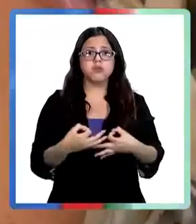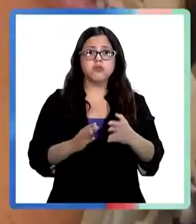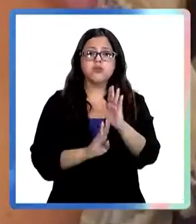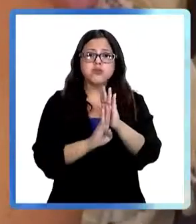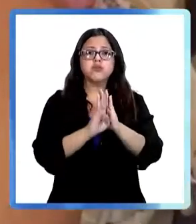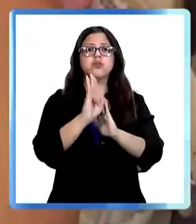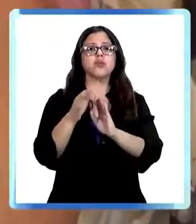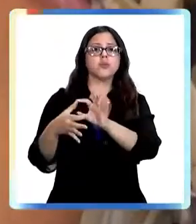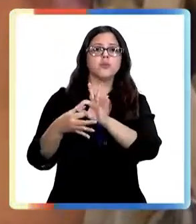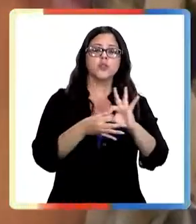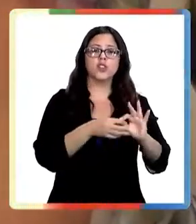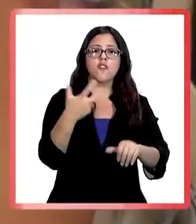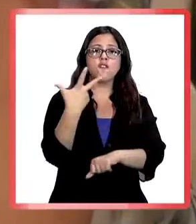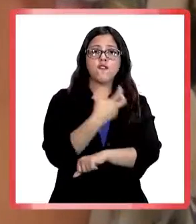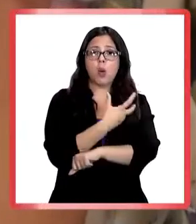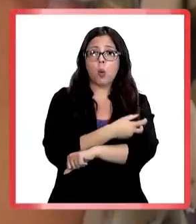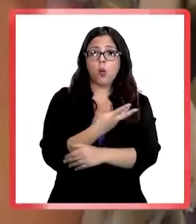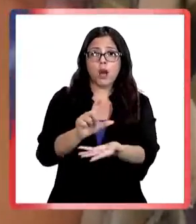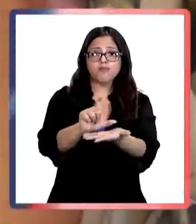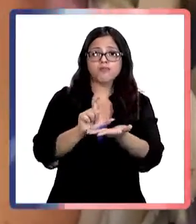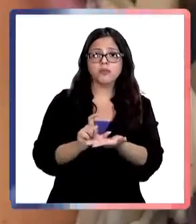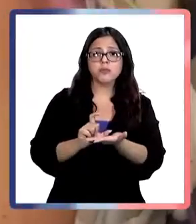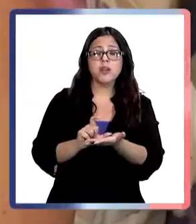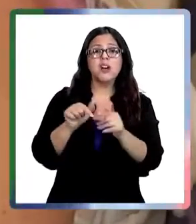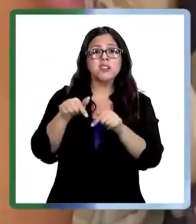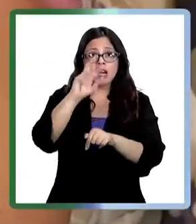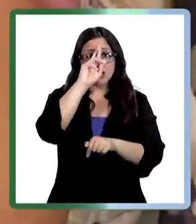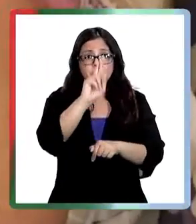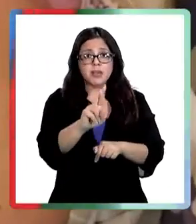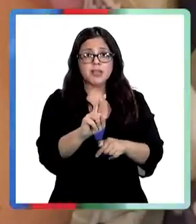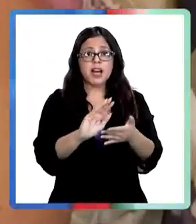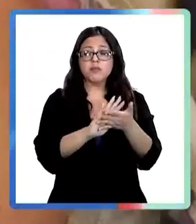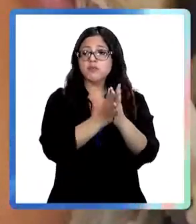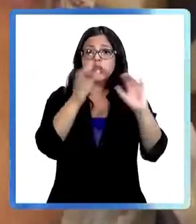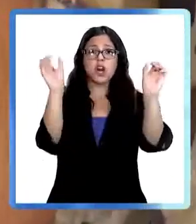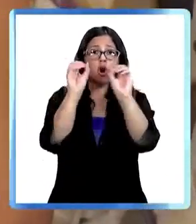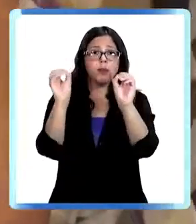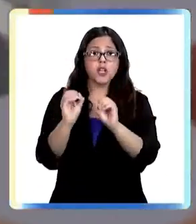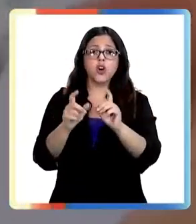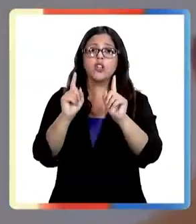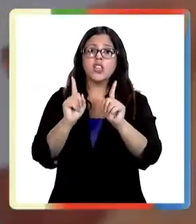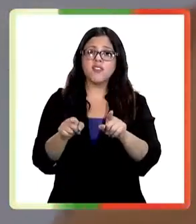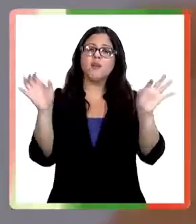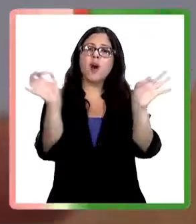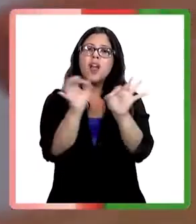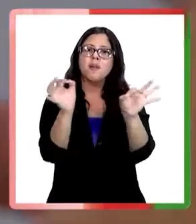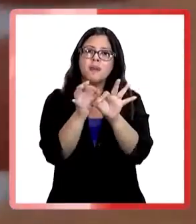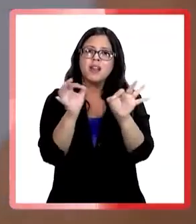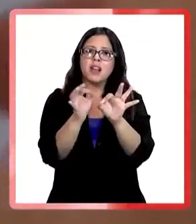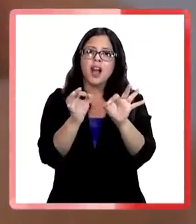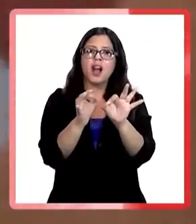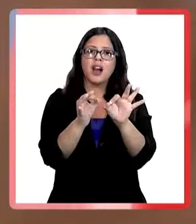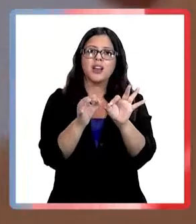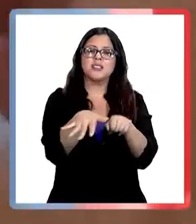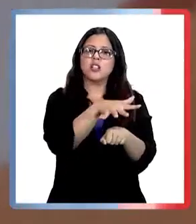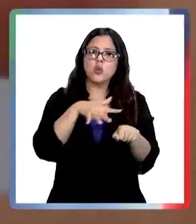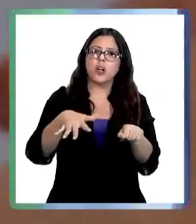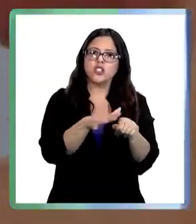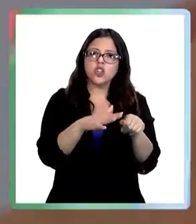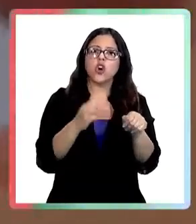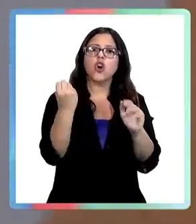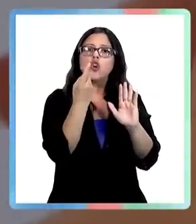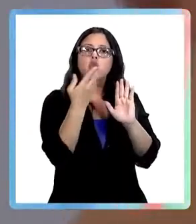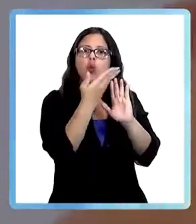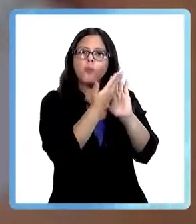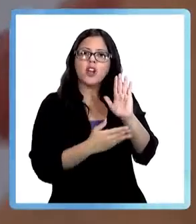índices increíblemente gracias a las vacunaciones, y respetando todas las opiniones, uno tiene que argumentar con hechos concretos,